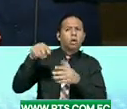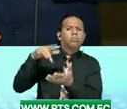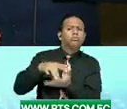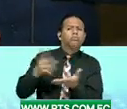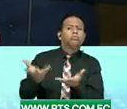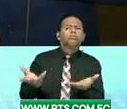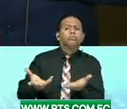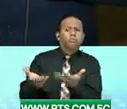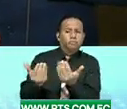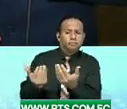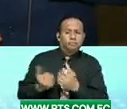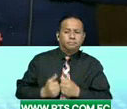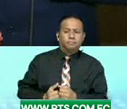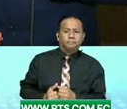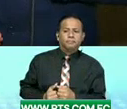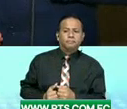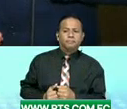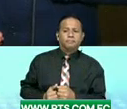Guayaquil?